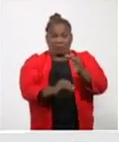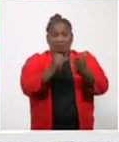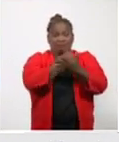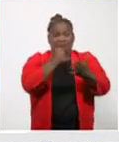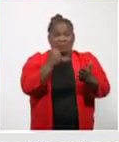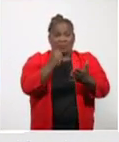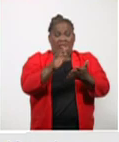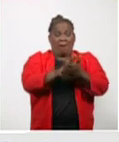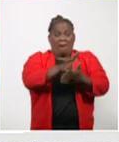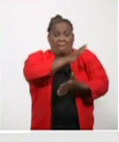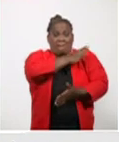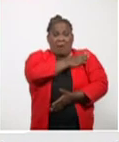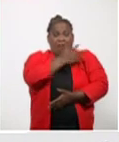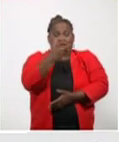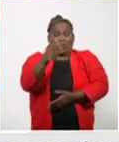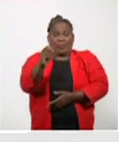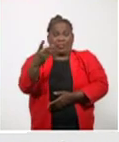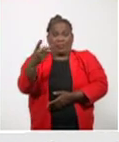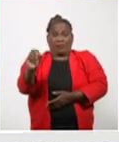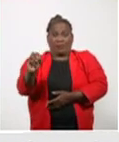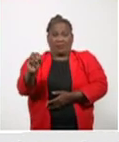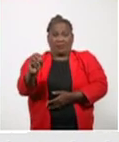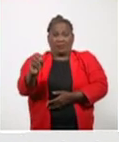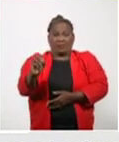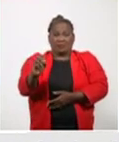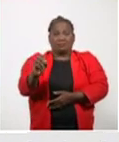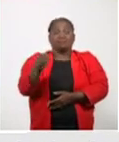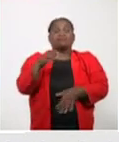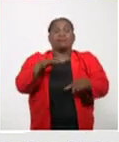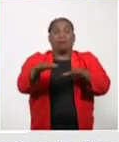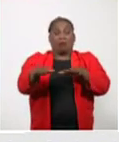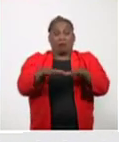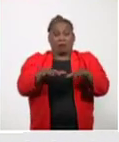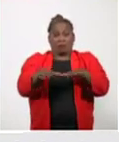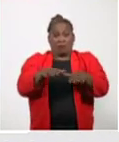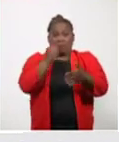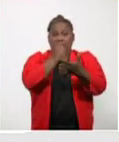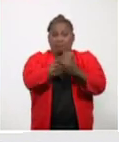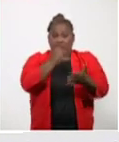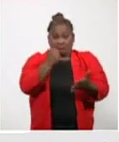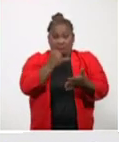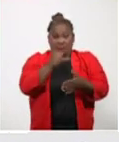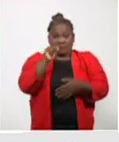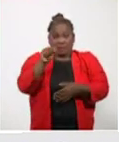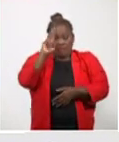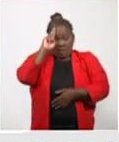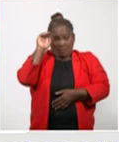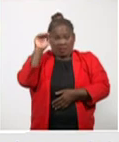marzo del 2020. Activos en estos momentos, confirmados que están ingresados,